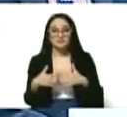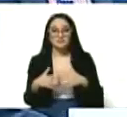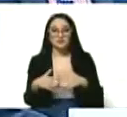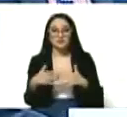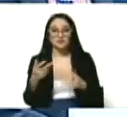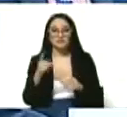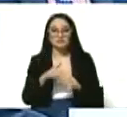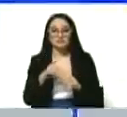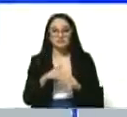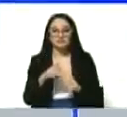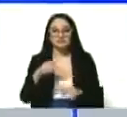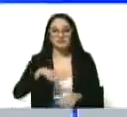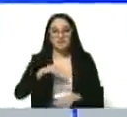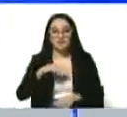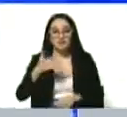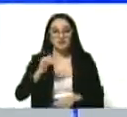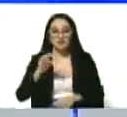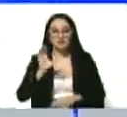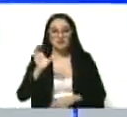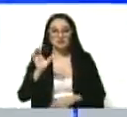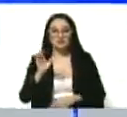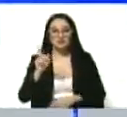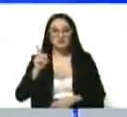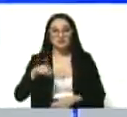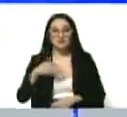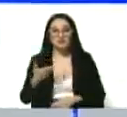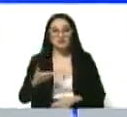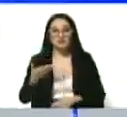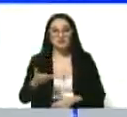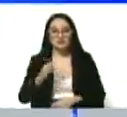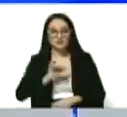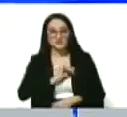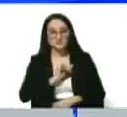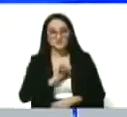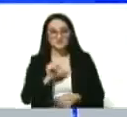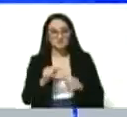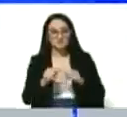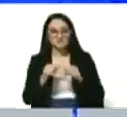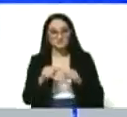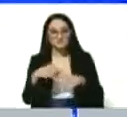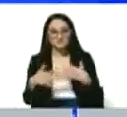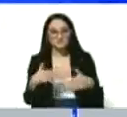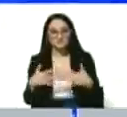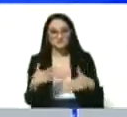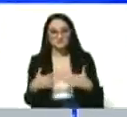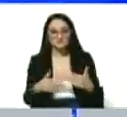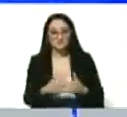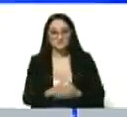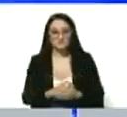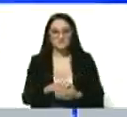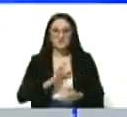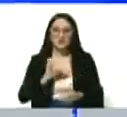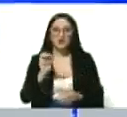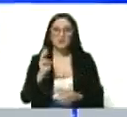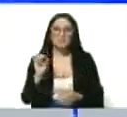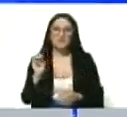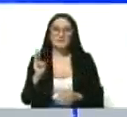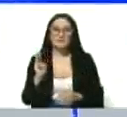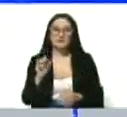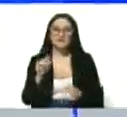nuestros países, así como también importantes iniciativas que debemos seguir adelantando en el seno de la OPEP para